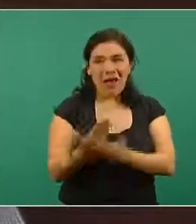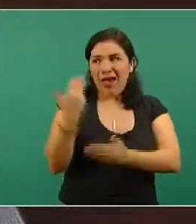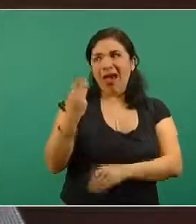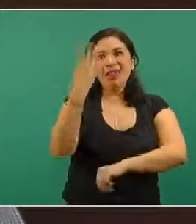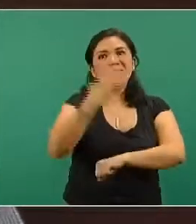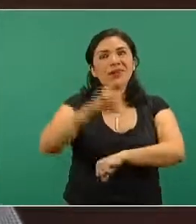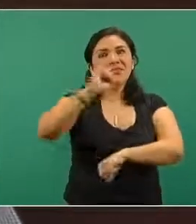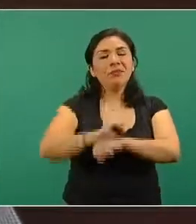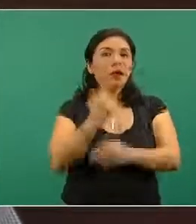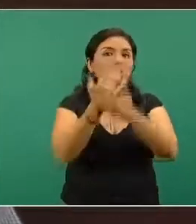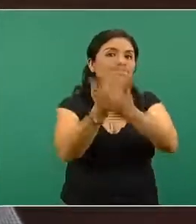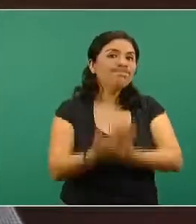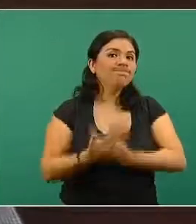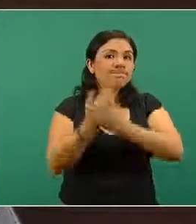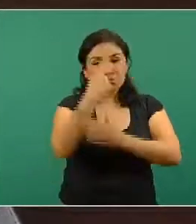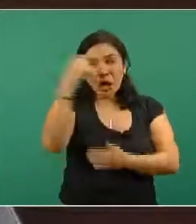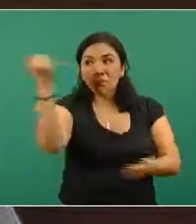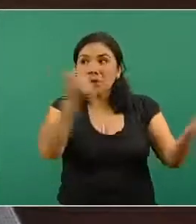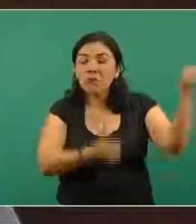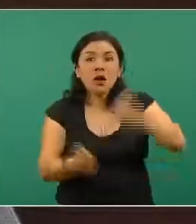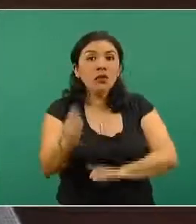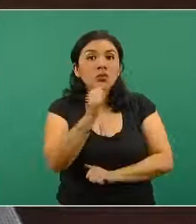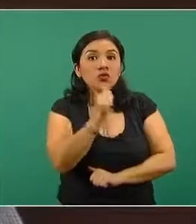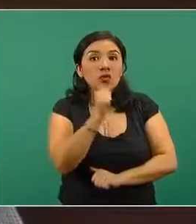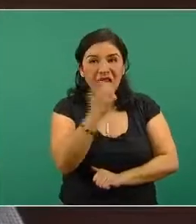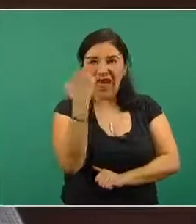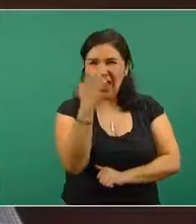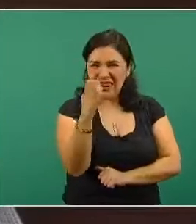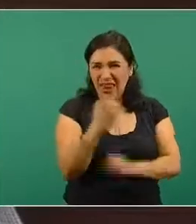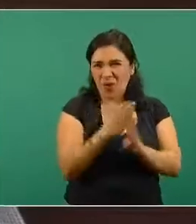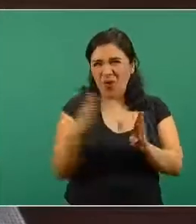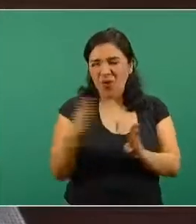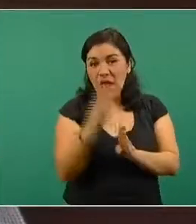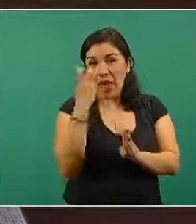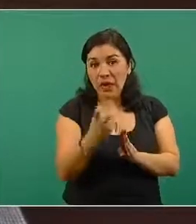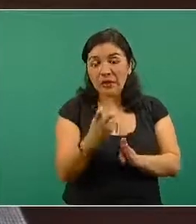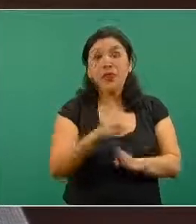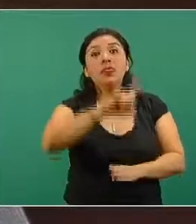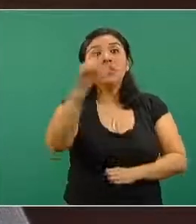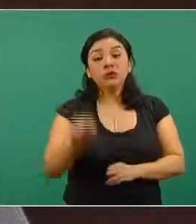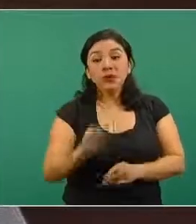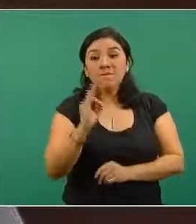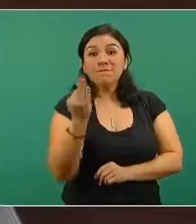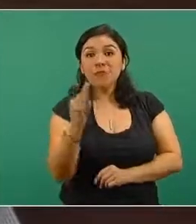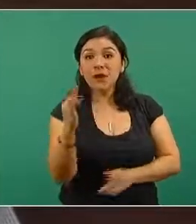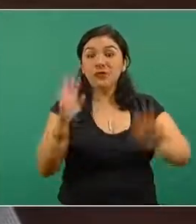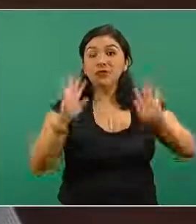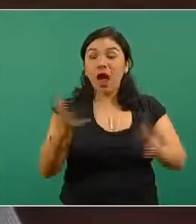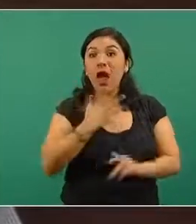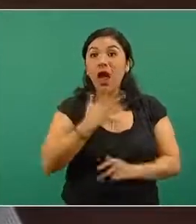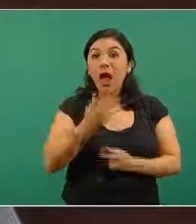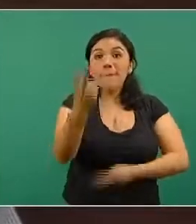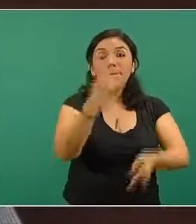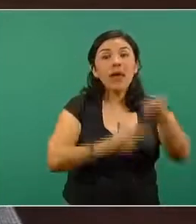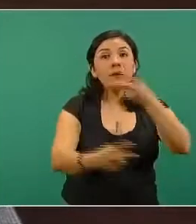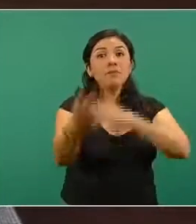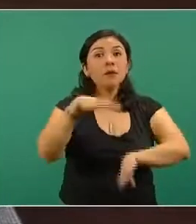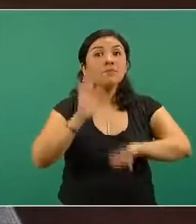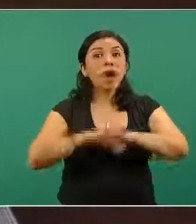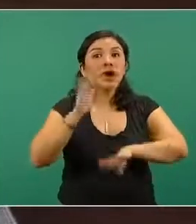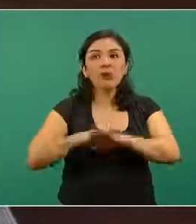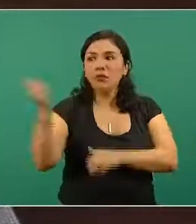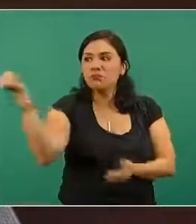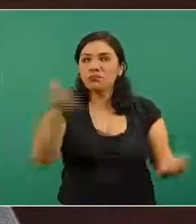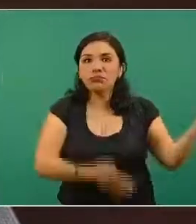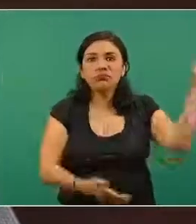semanas, a partir en las últimas semanas de enero, pero claramente desde febrero, con ya proveeduría un poco más